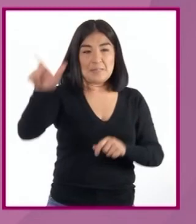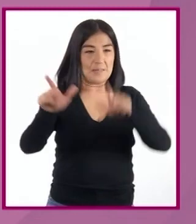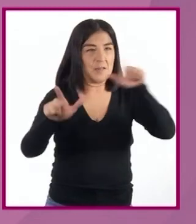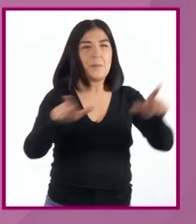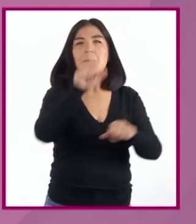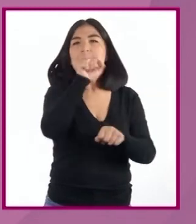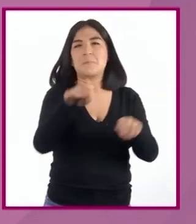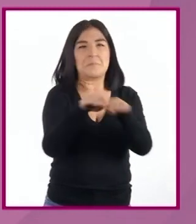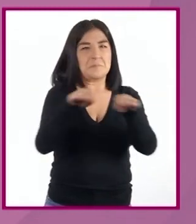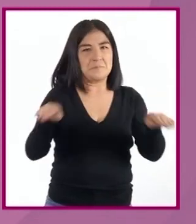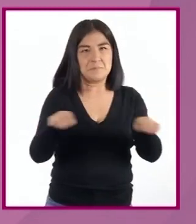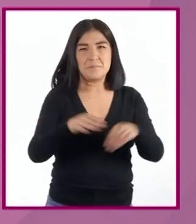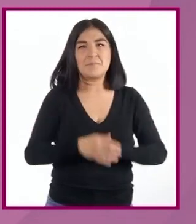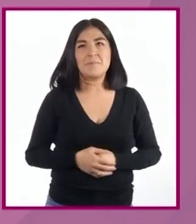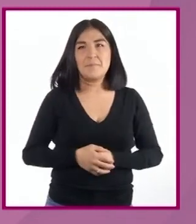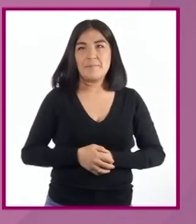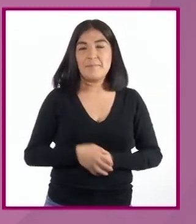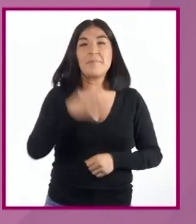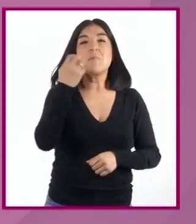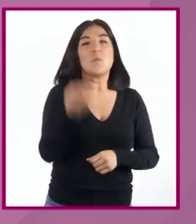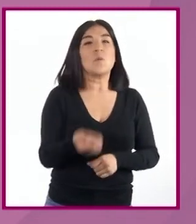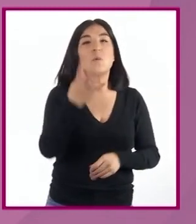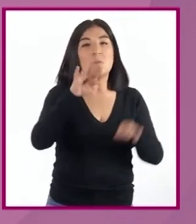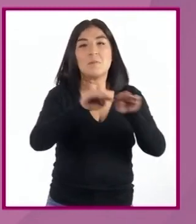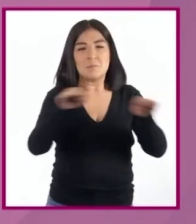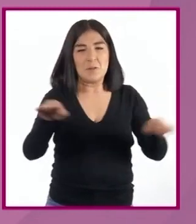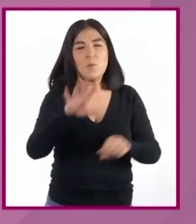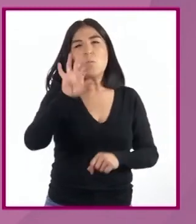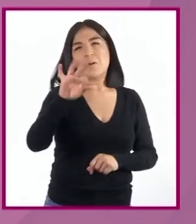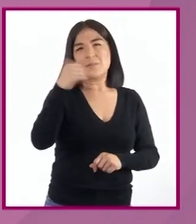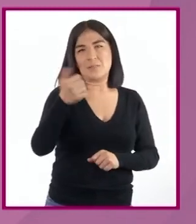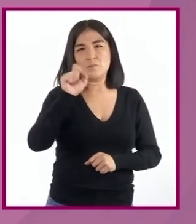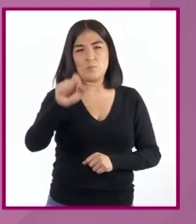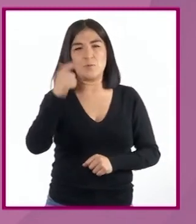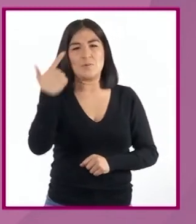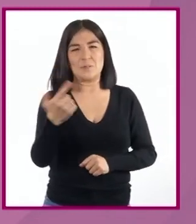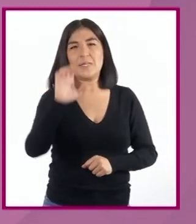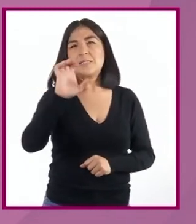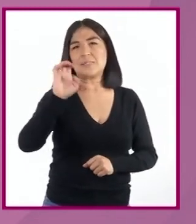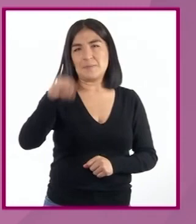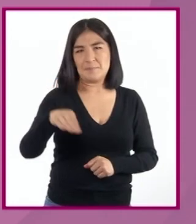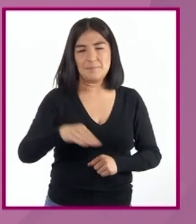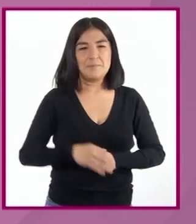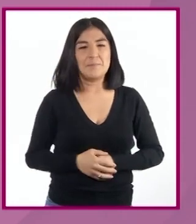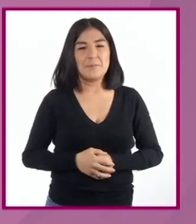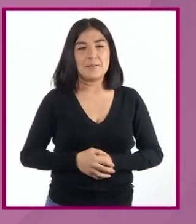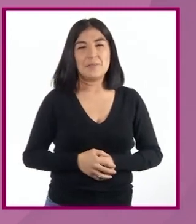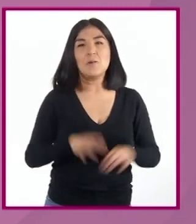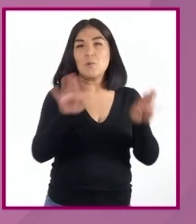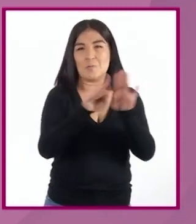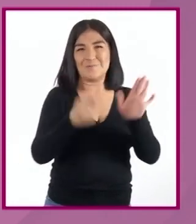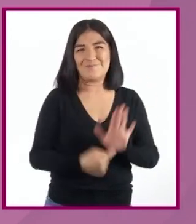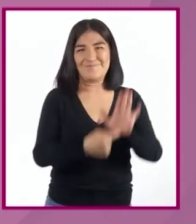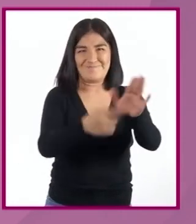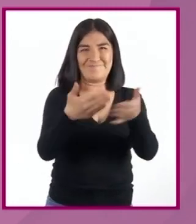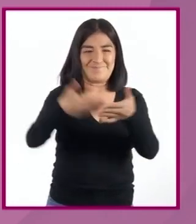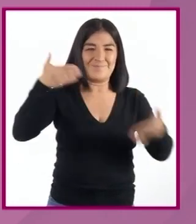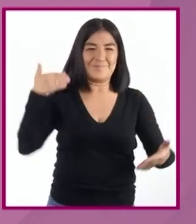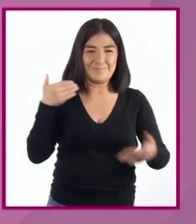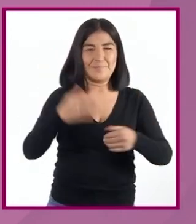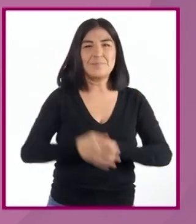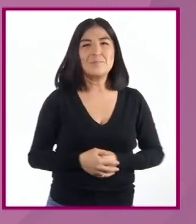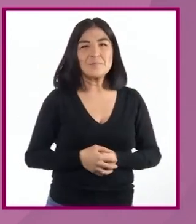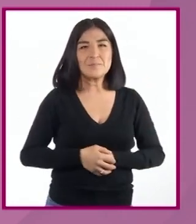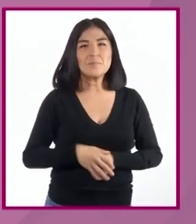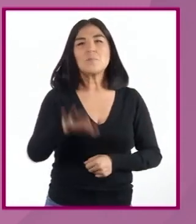mismas medidas. Así que mide 46.7 centímetros. Conforme a la demostración anterior,